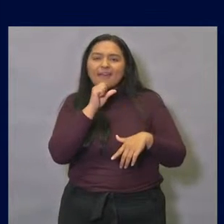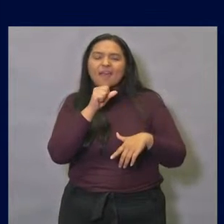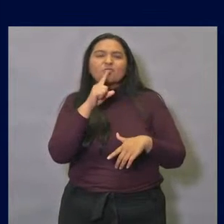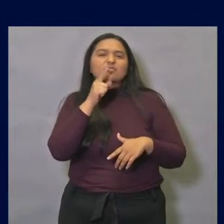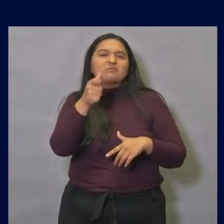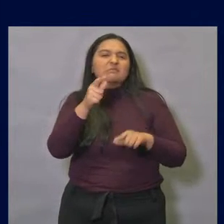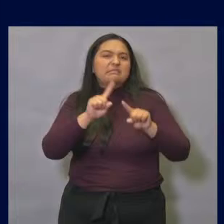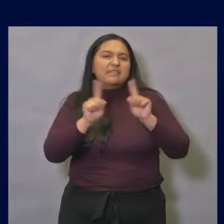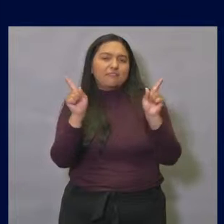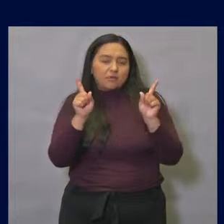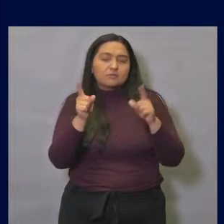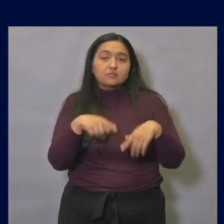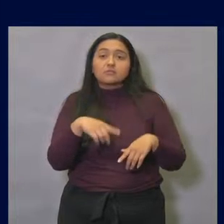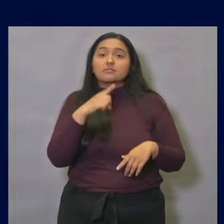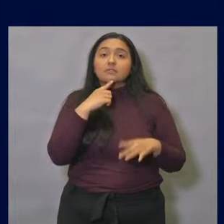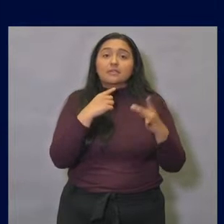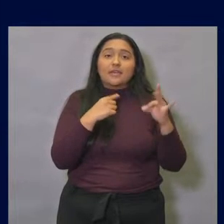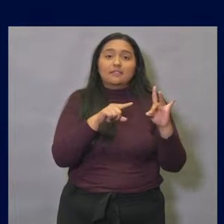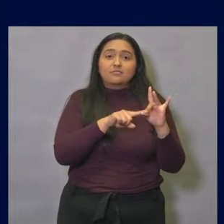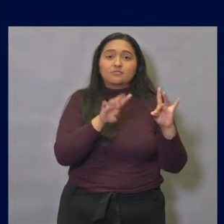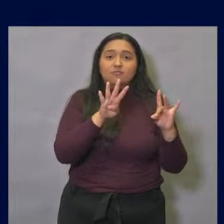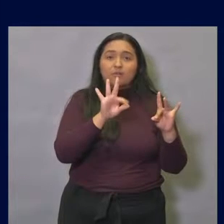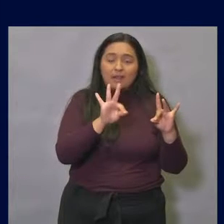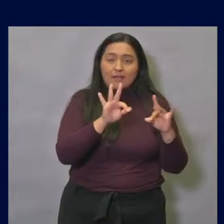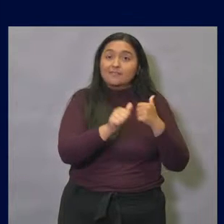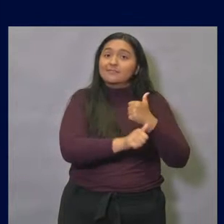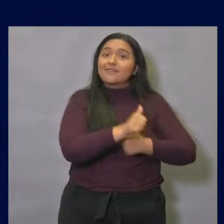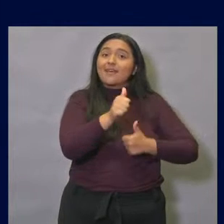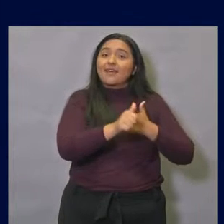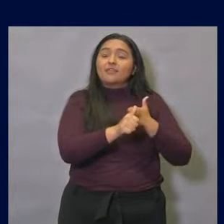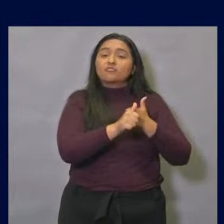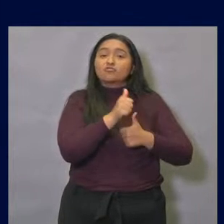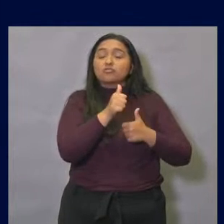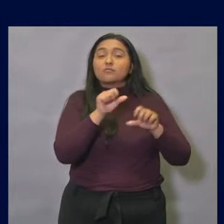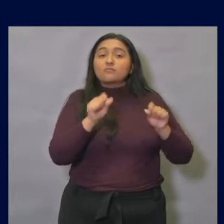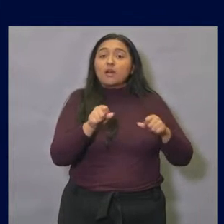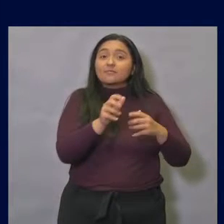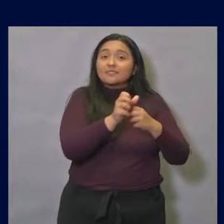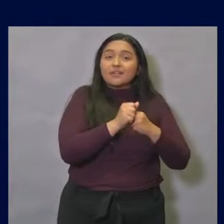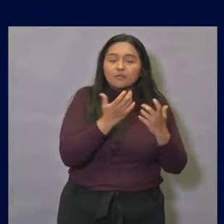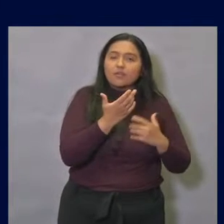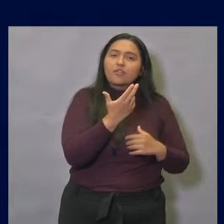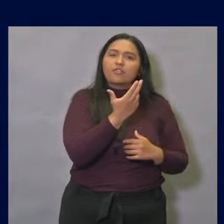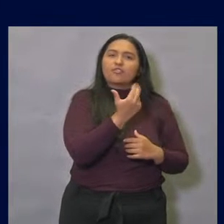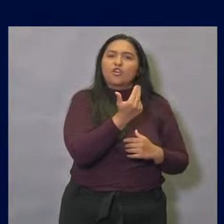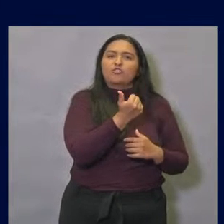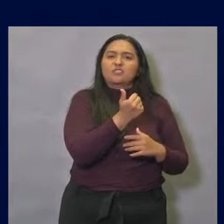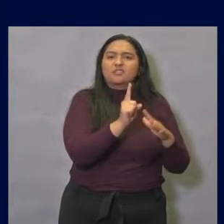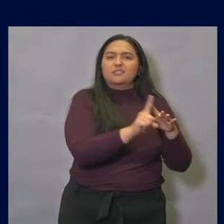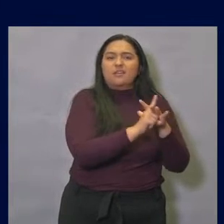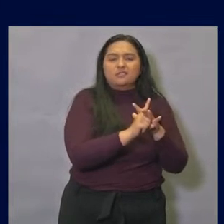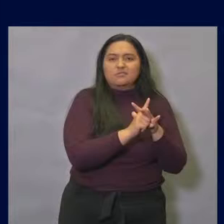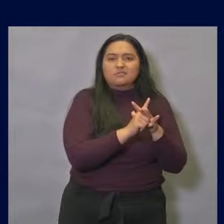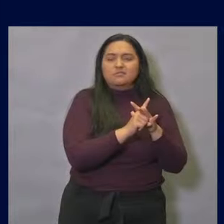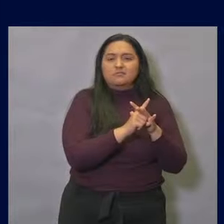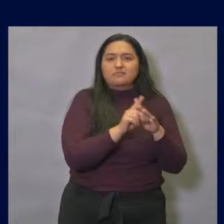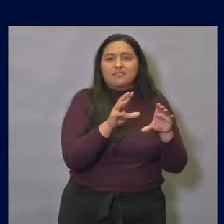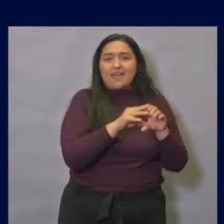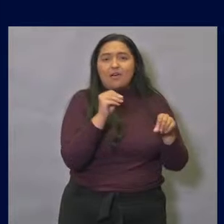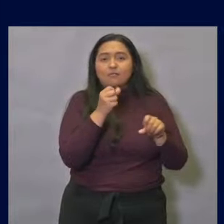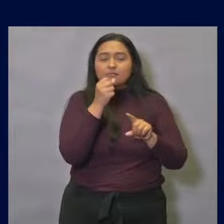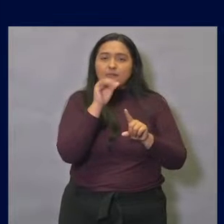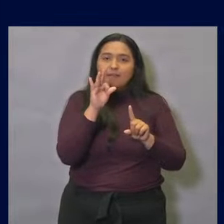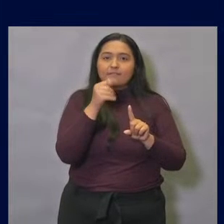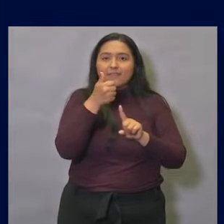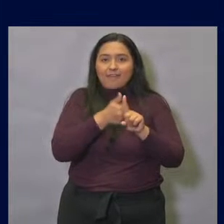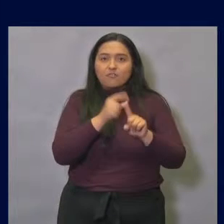18 a 49 años, el riesgo de TTS fue de 13 casos por cada millón de vacunas administradas. Al